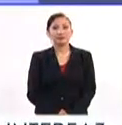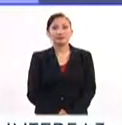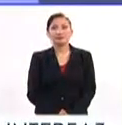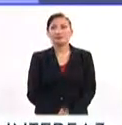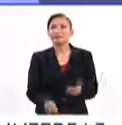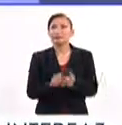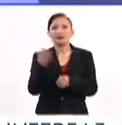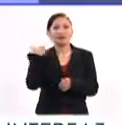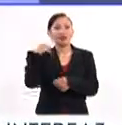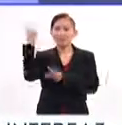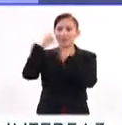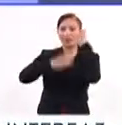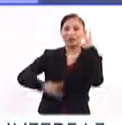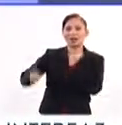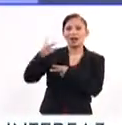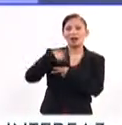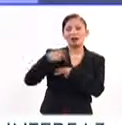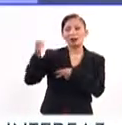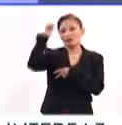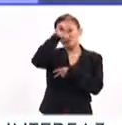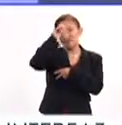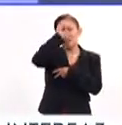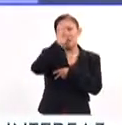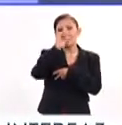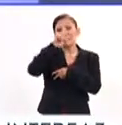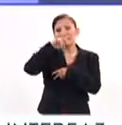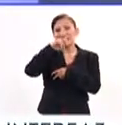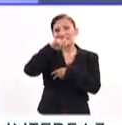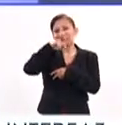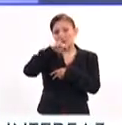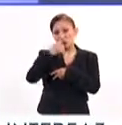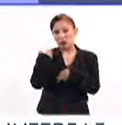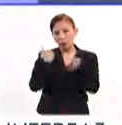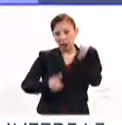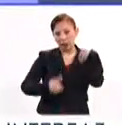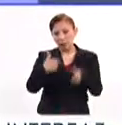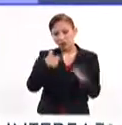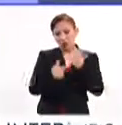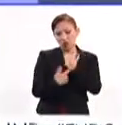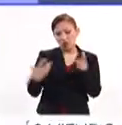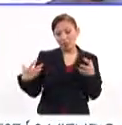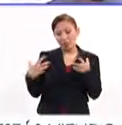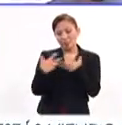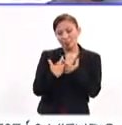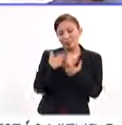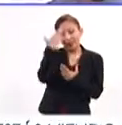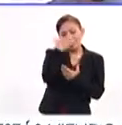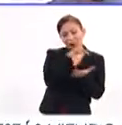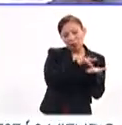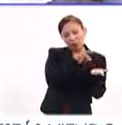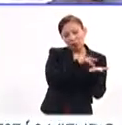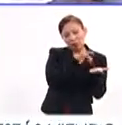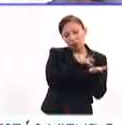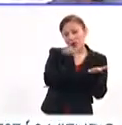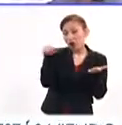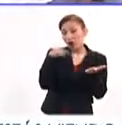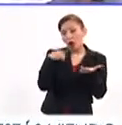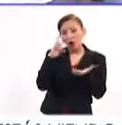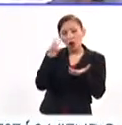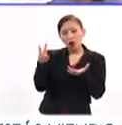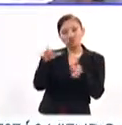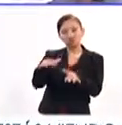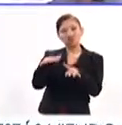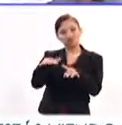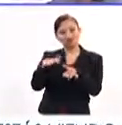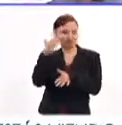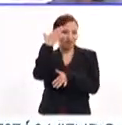Desde que llegaron los padres franciscanos haciendo teatro y mezclaron todo lo que sabían con la